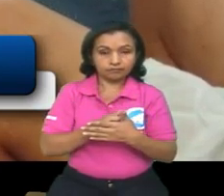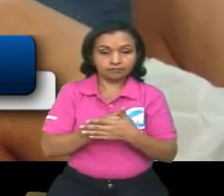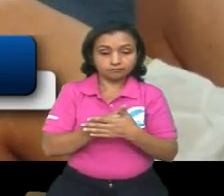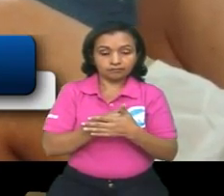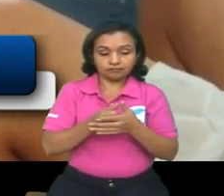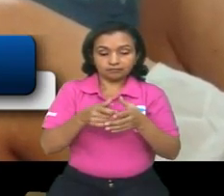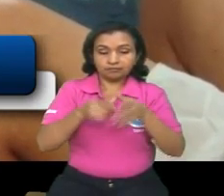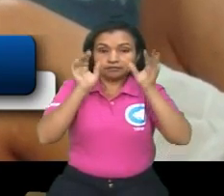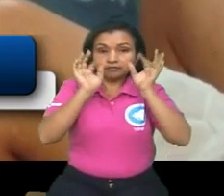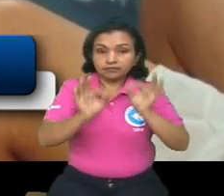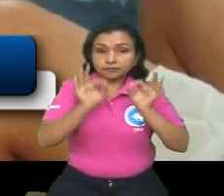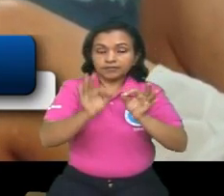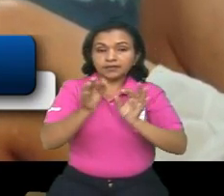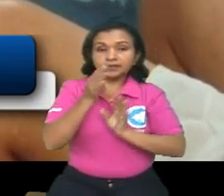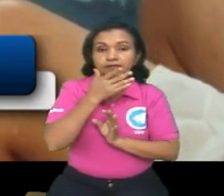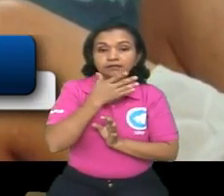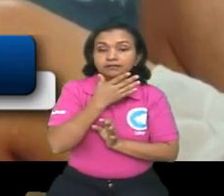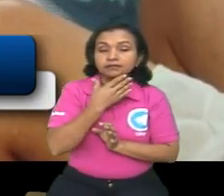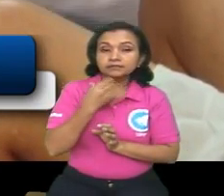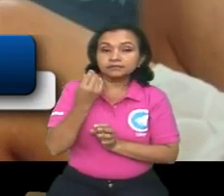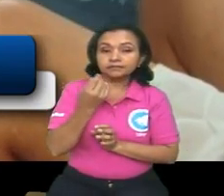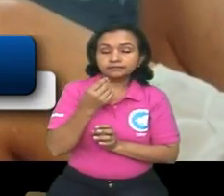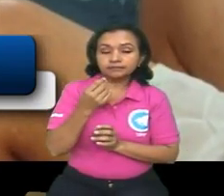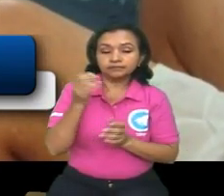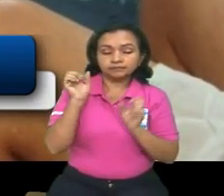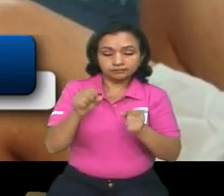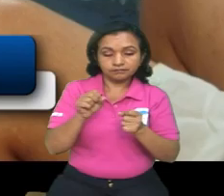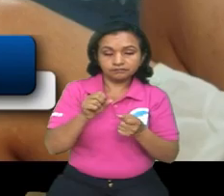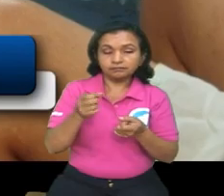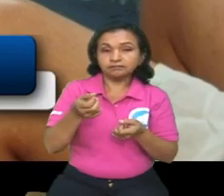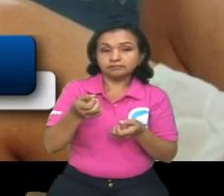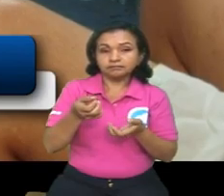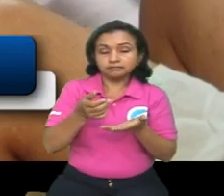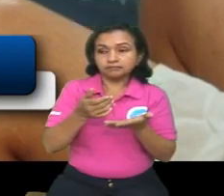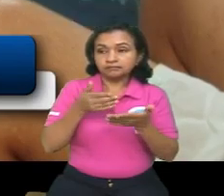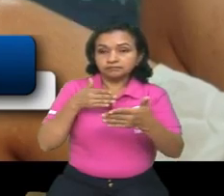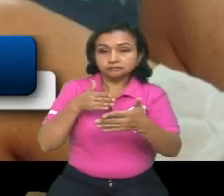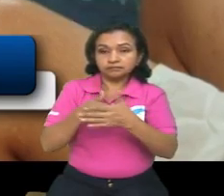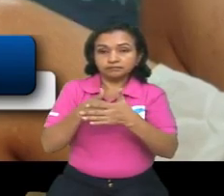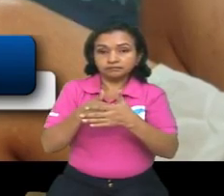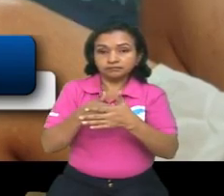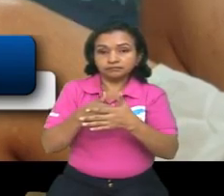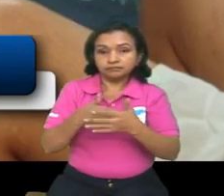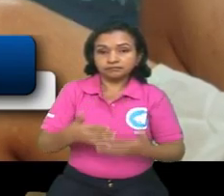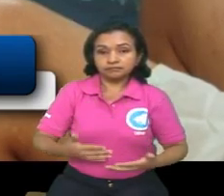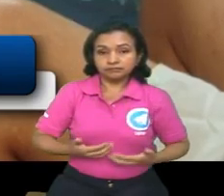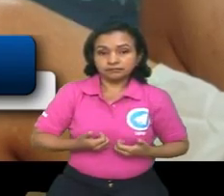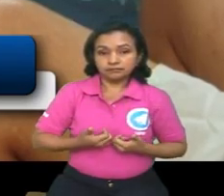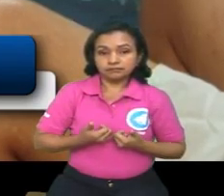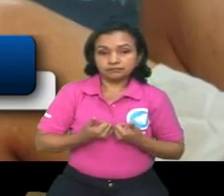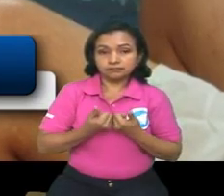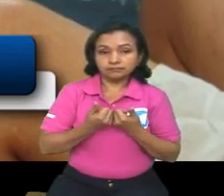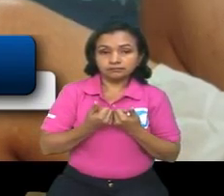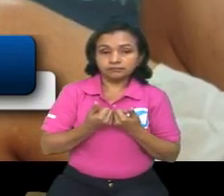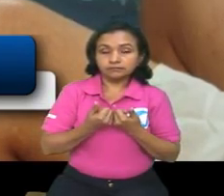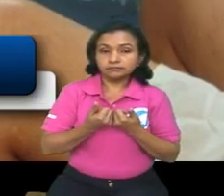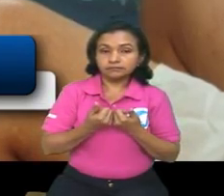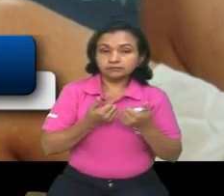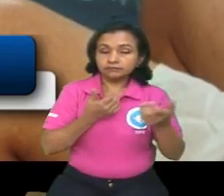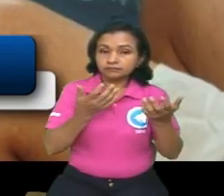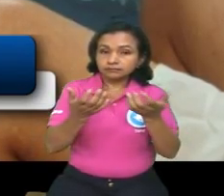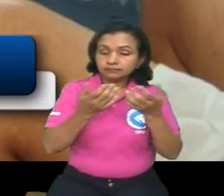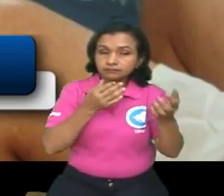Y en el adolescente el virus se puede eliminar. Cuando hablamos de cáncer cervicouterino, doctora, quiero que me